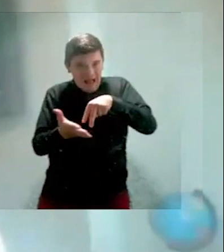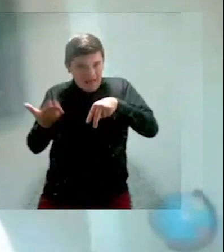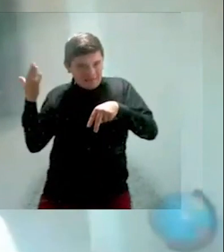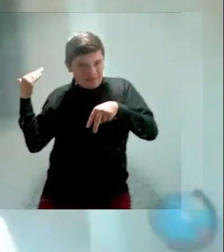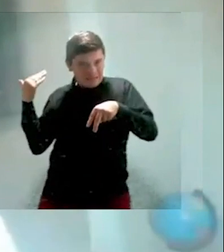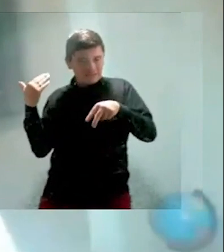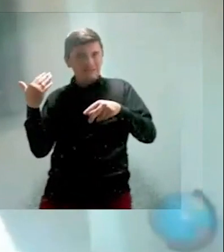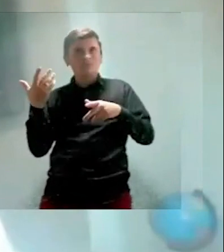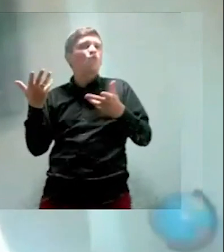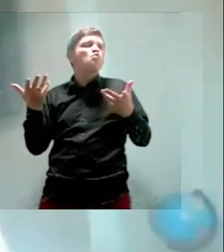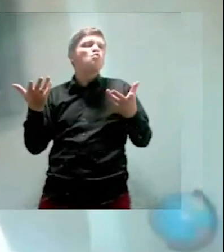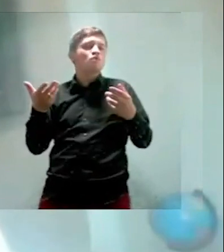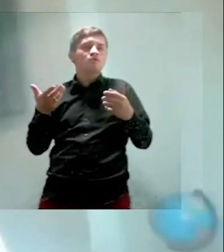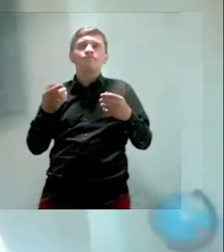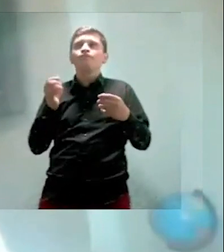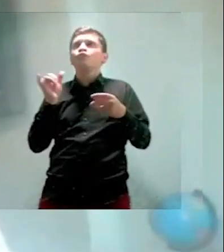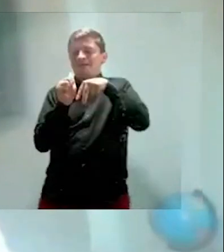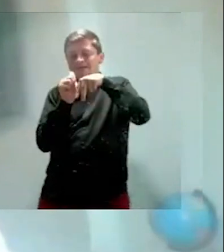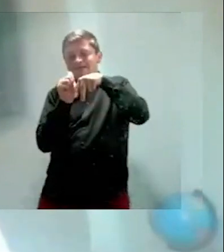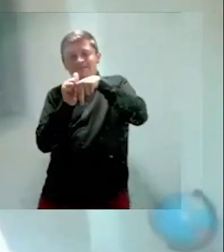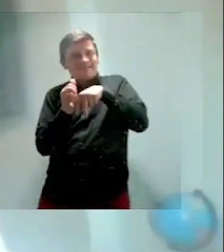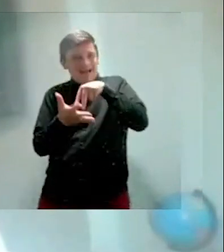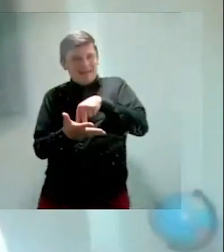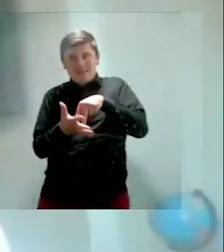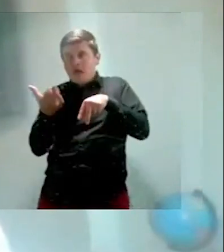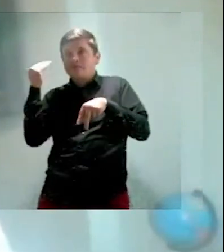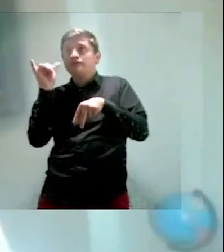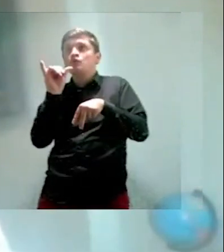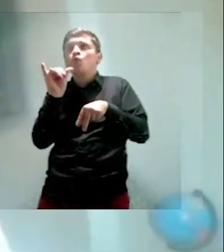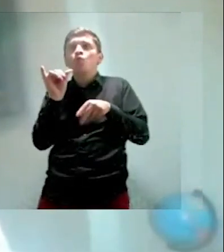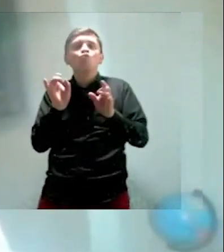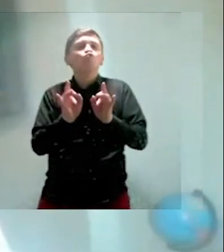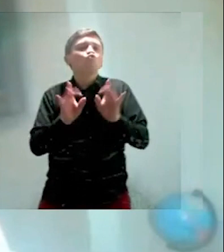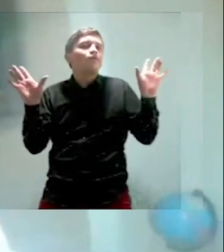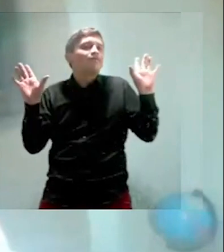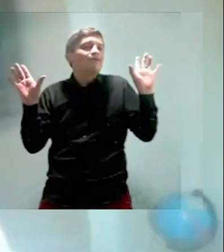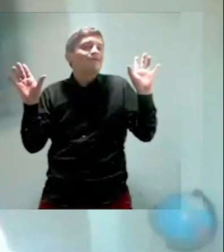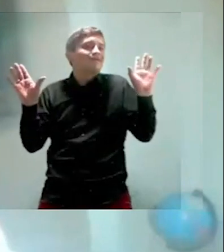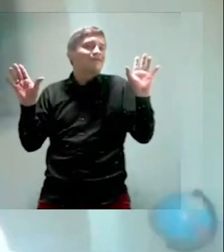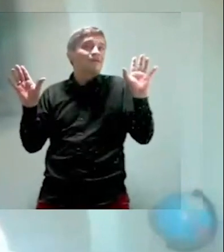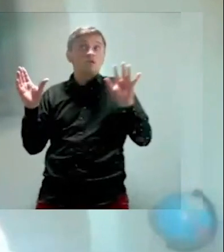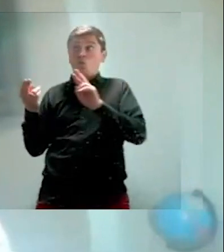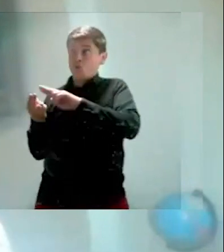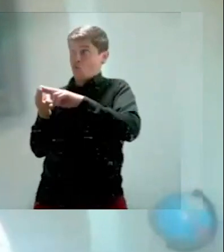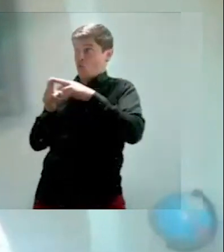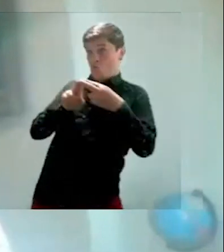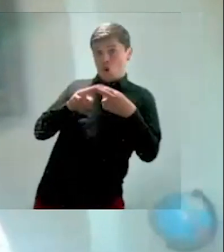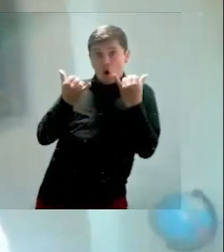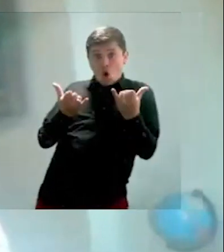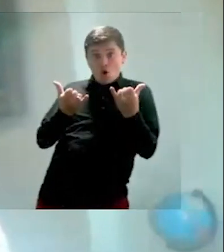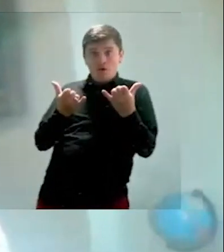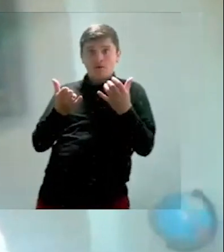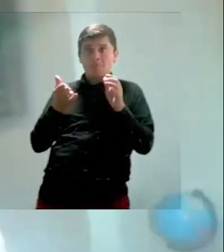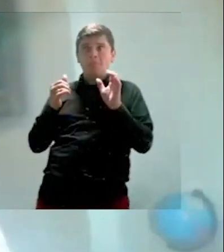selección. Sin embargo, yo me sigo, sigue siendo para mí, para muchos, un problema